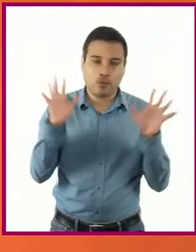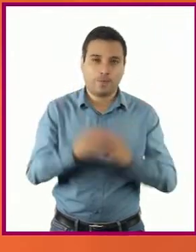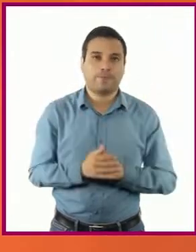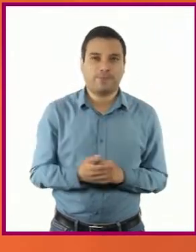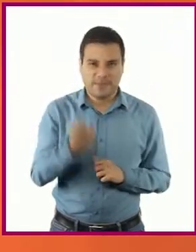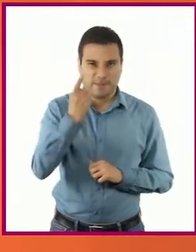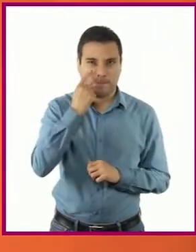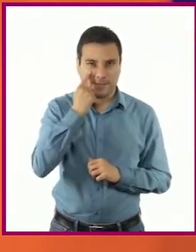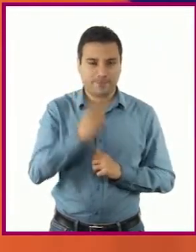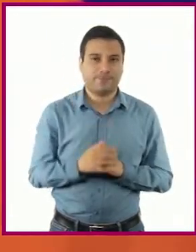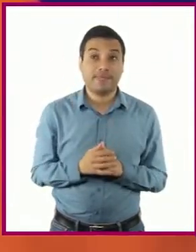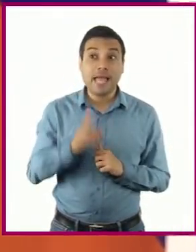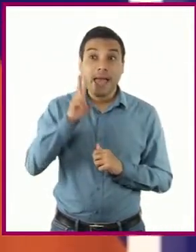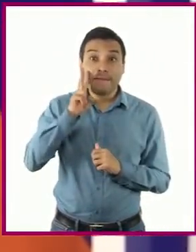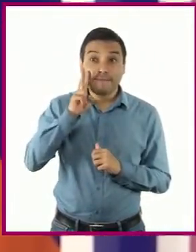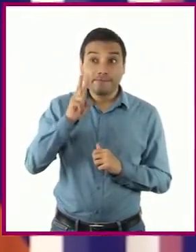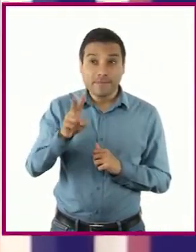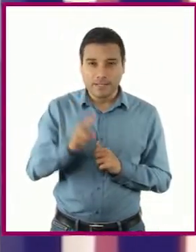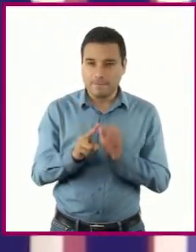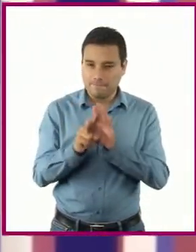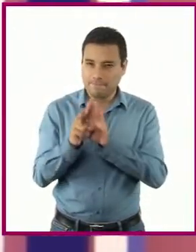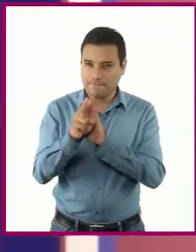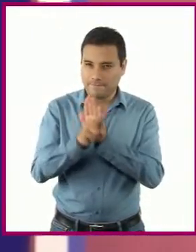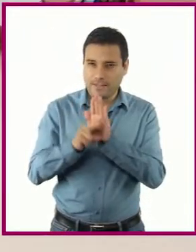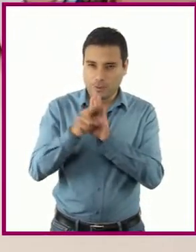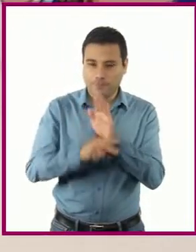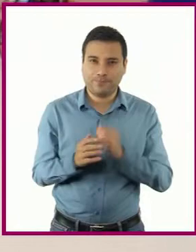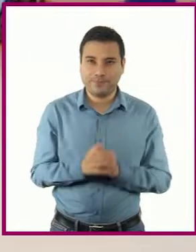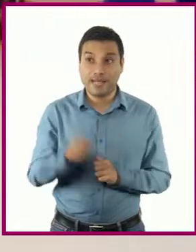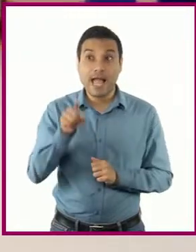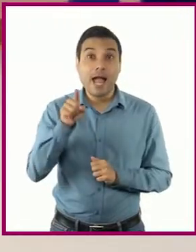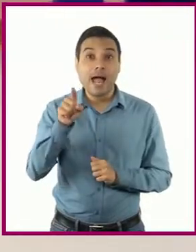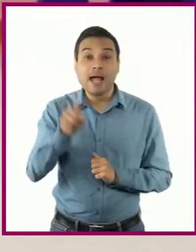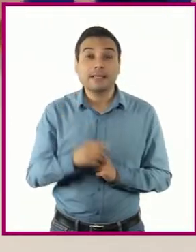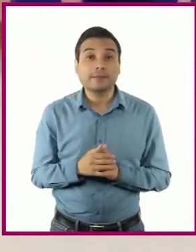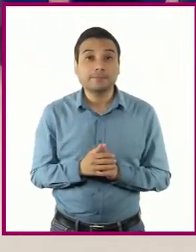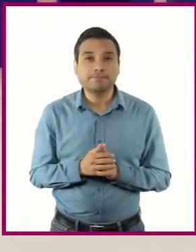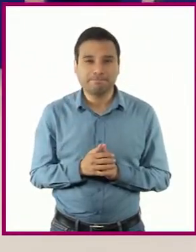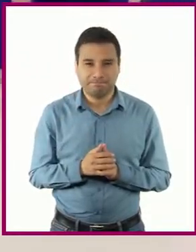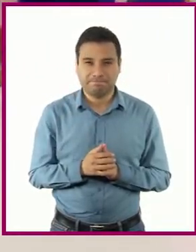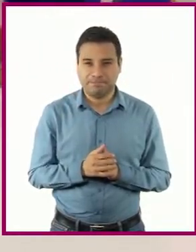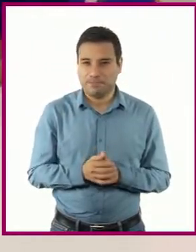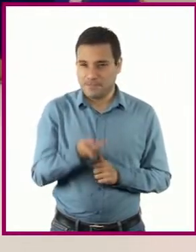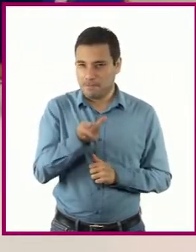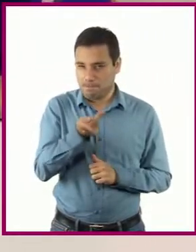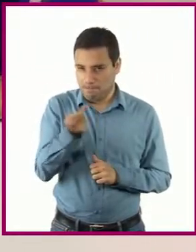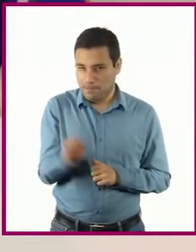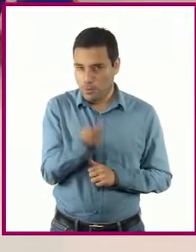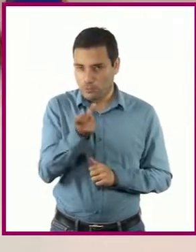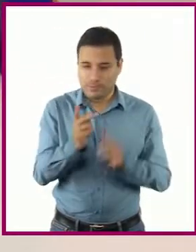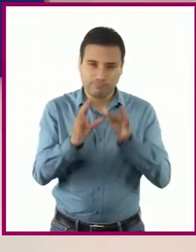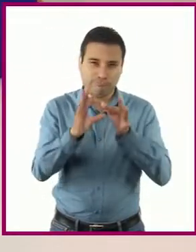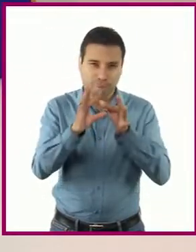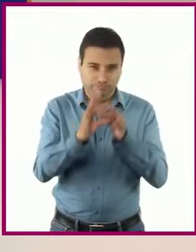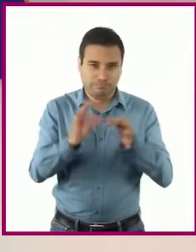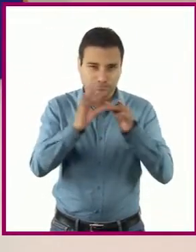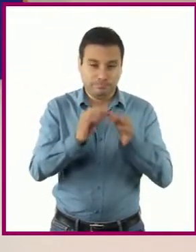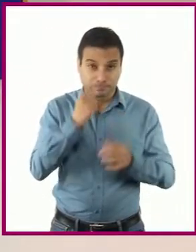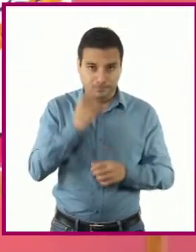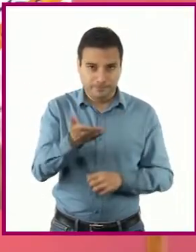invito a que observemos el siguiente video para responder esta pregunta con mayores argumentos.